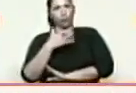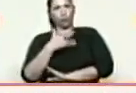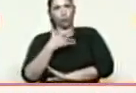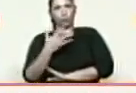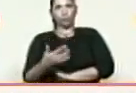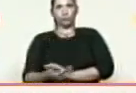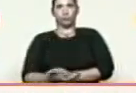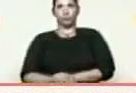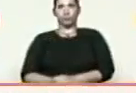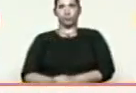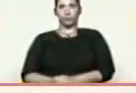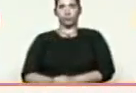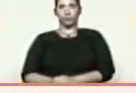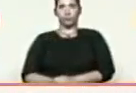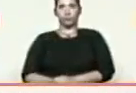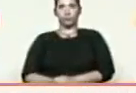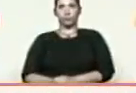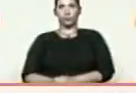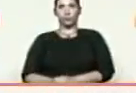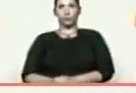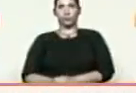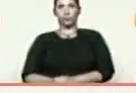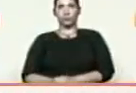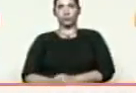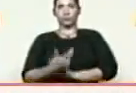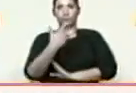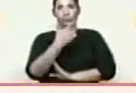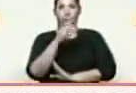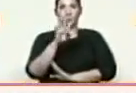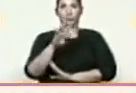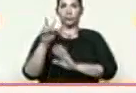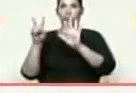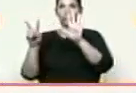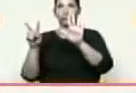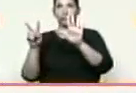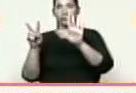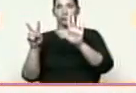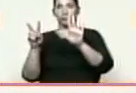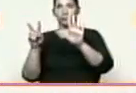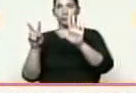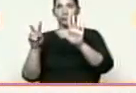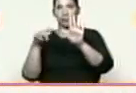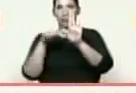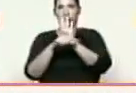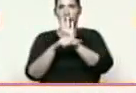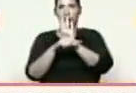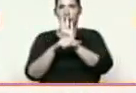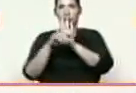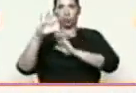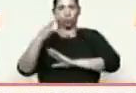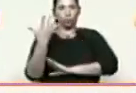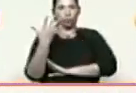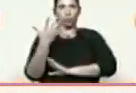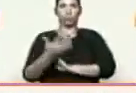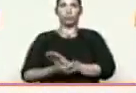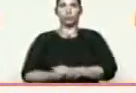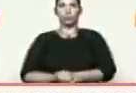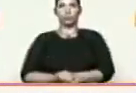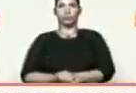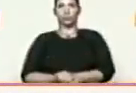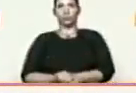ese poder que se expresa en el 347. Ya está en el artículo 5, en ese